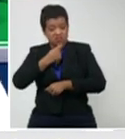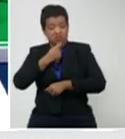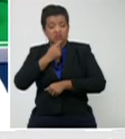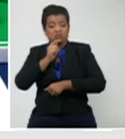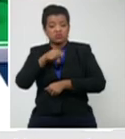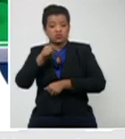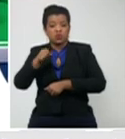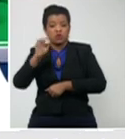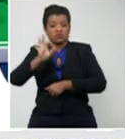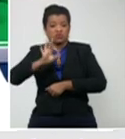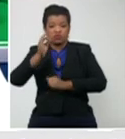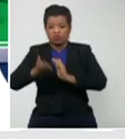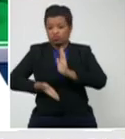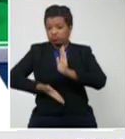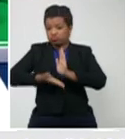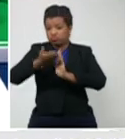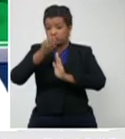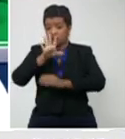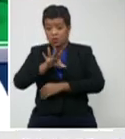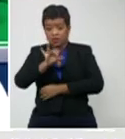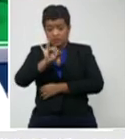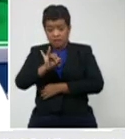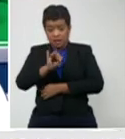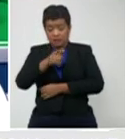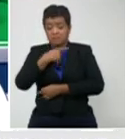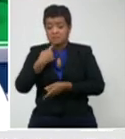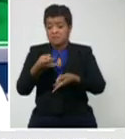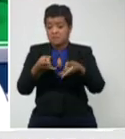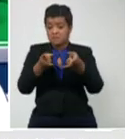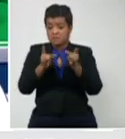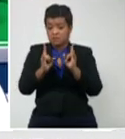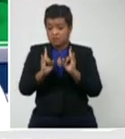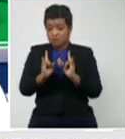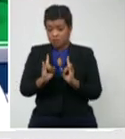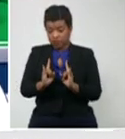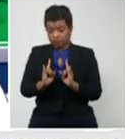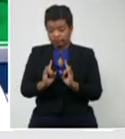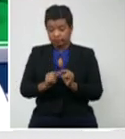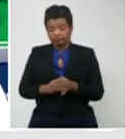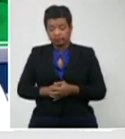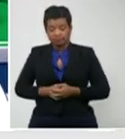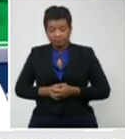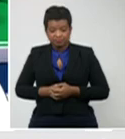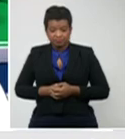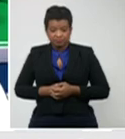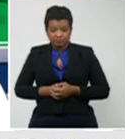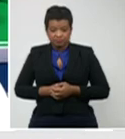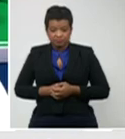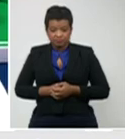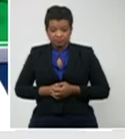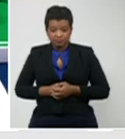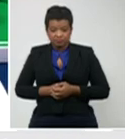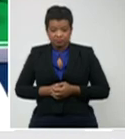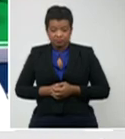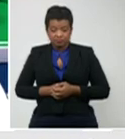57 fallecidos, pero con un número muy reducido de casos confirmados. Claro, en aquel momento,